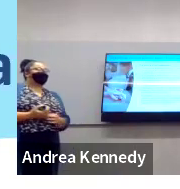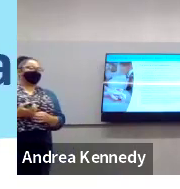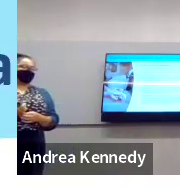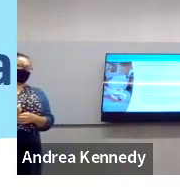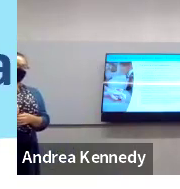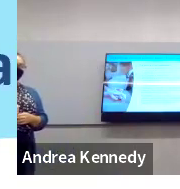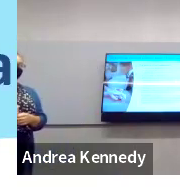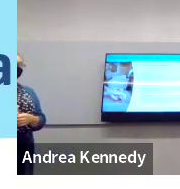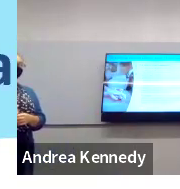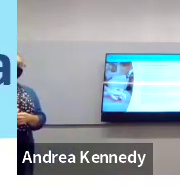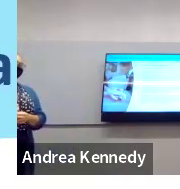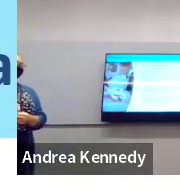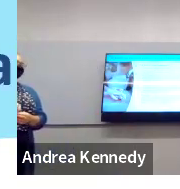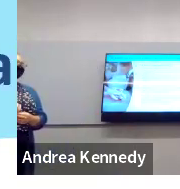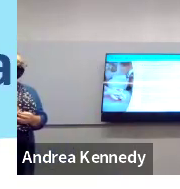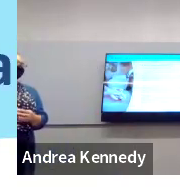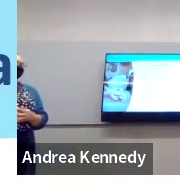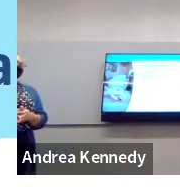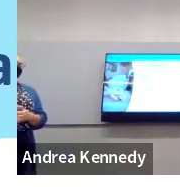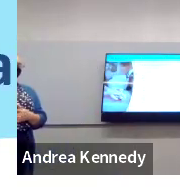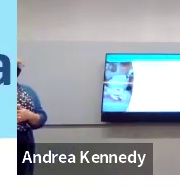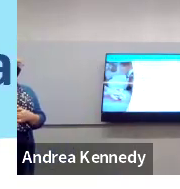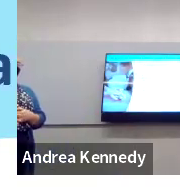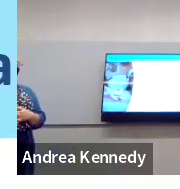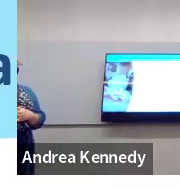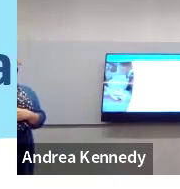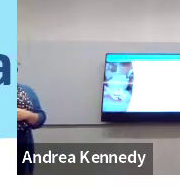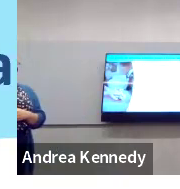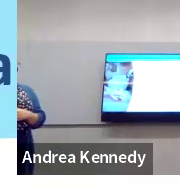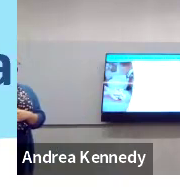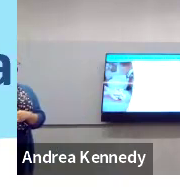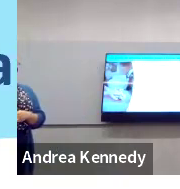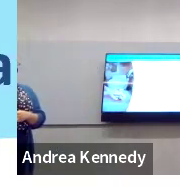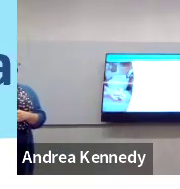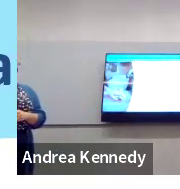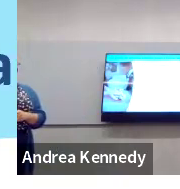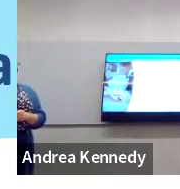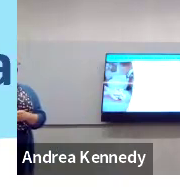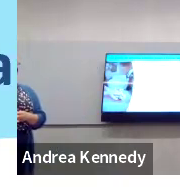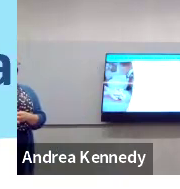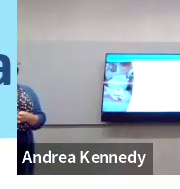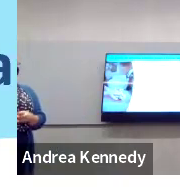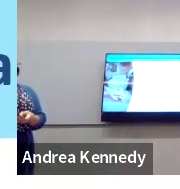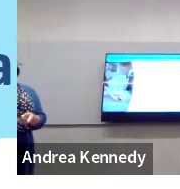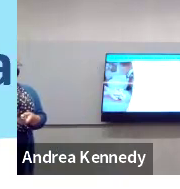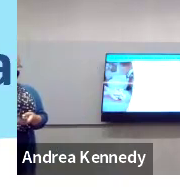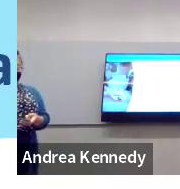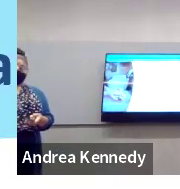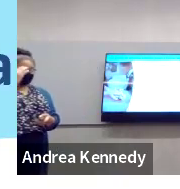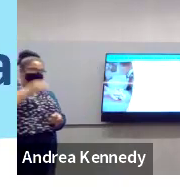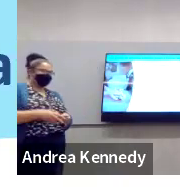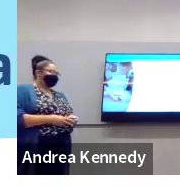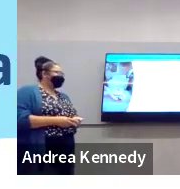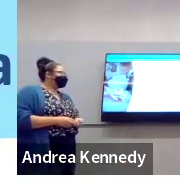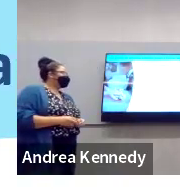Un poco más información sobre si es que encuentran los servicios públicos ser una alza a su